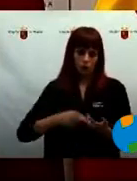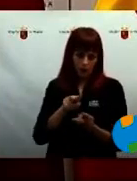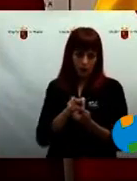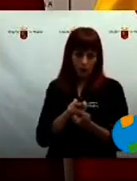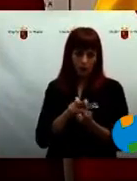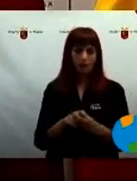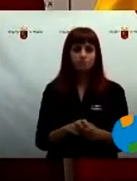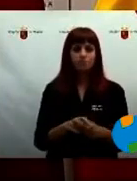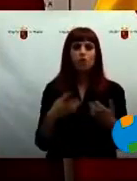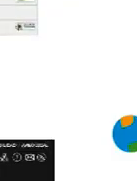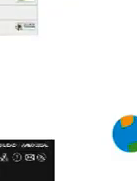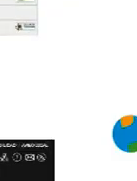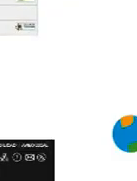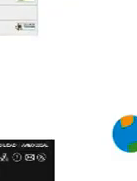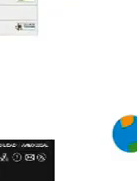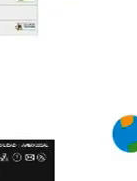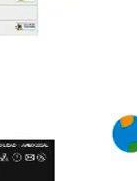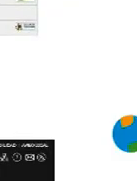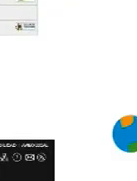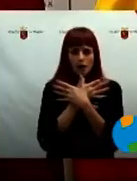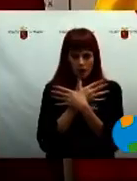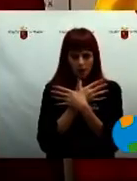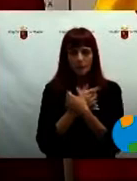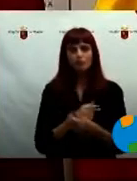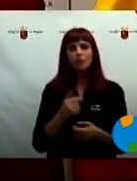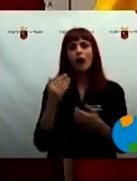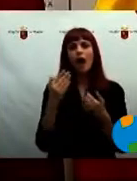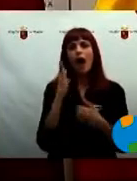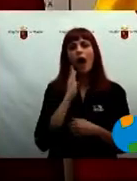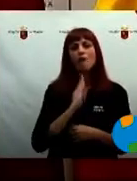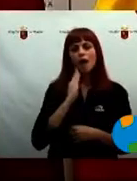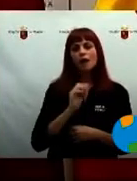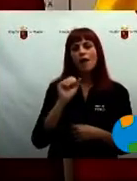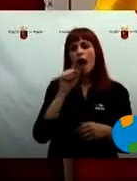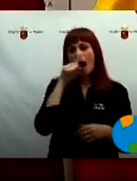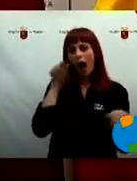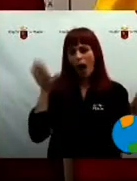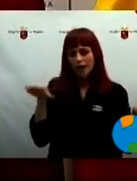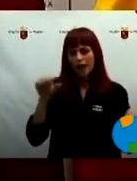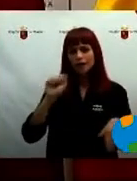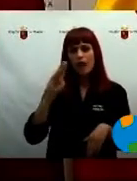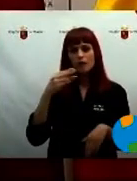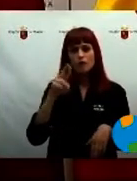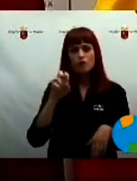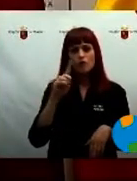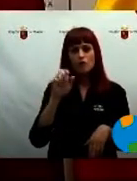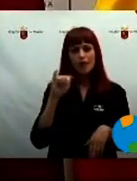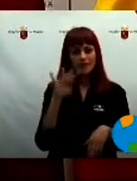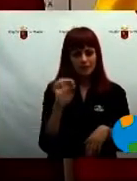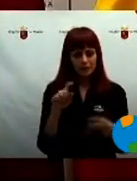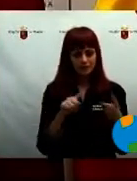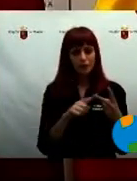de los siguientes municipios abanilla abarán águilas albudeite aledo beniel